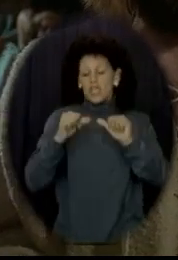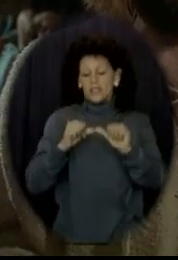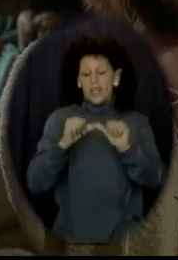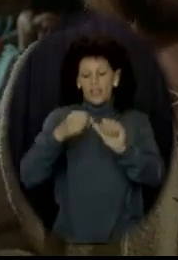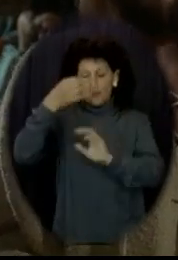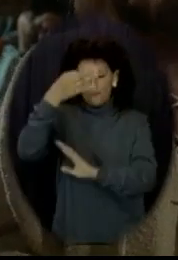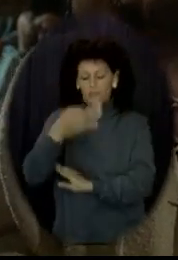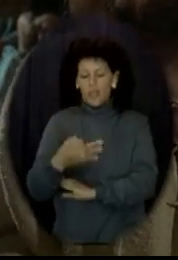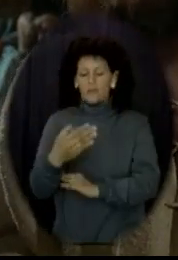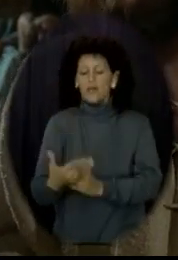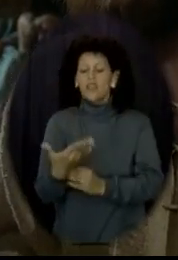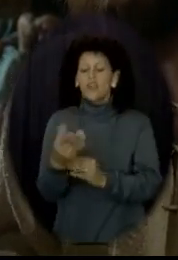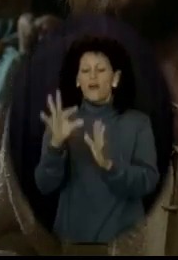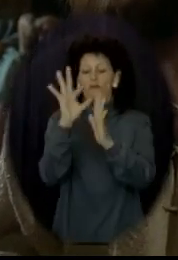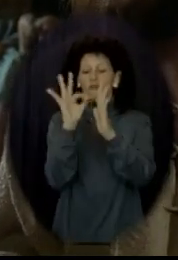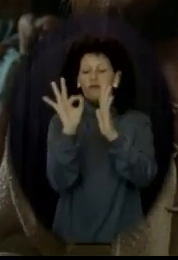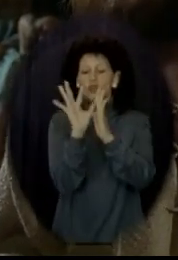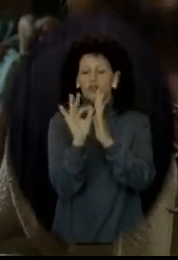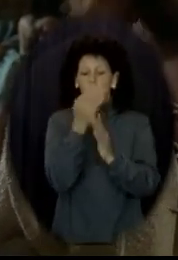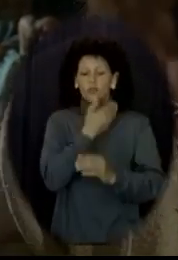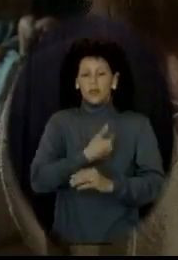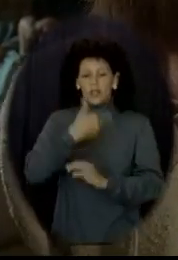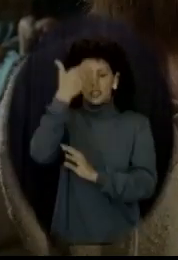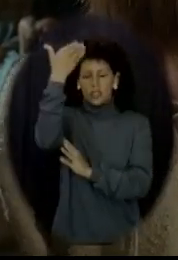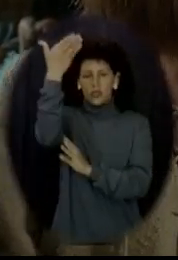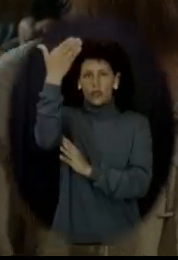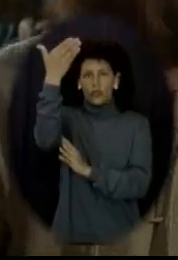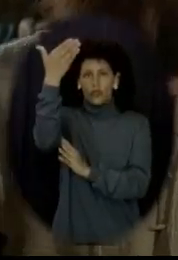y permaneciendo firmes dan fruto.